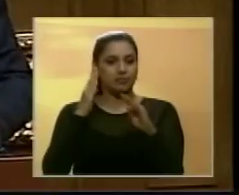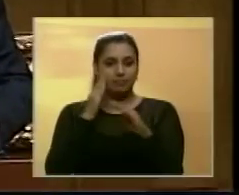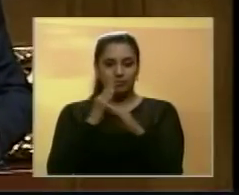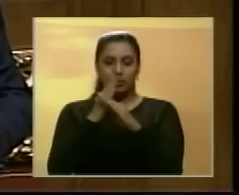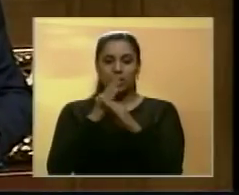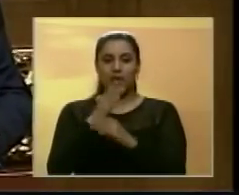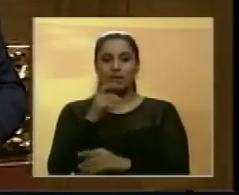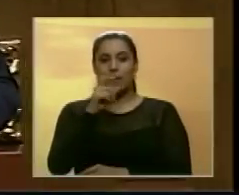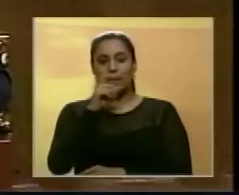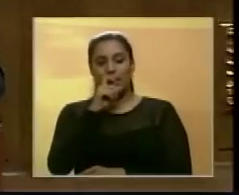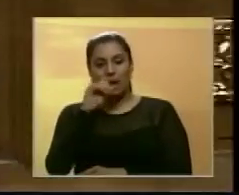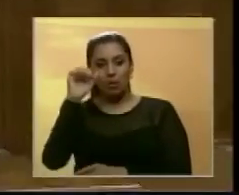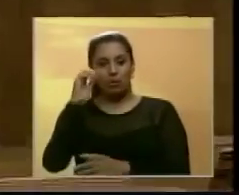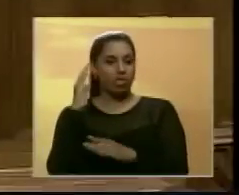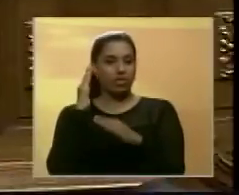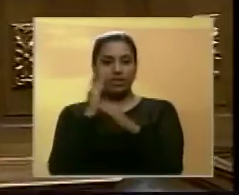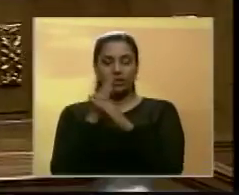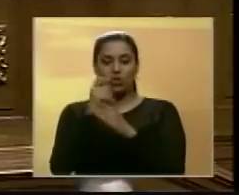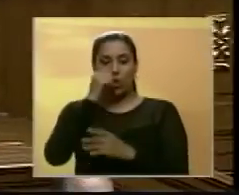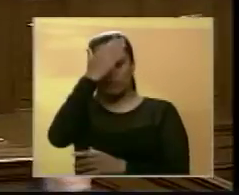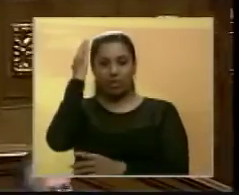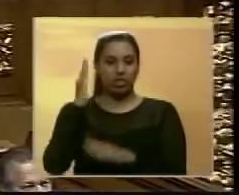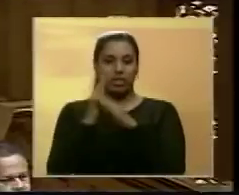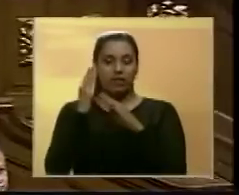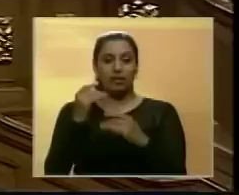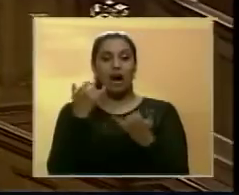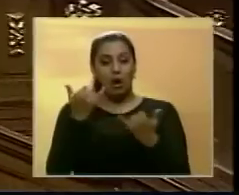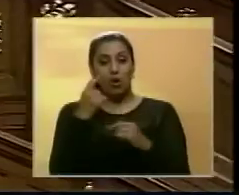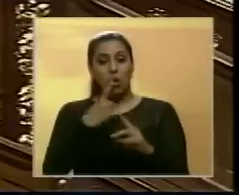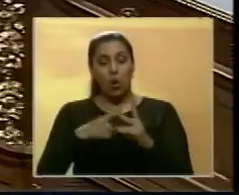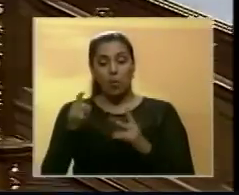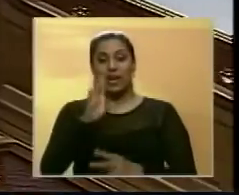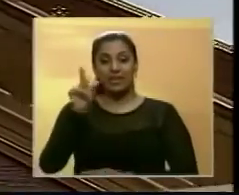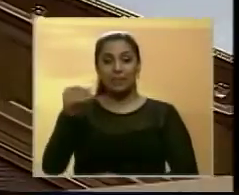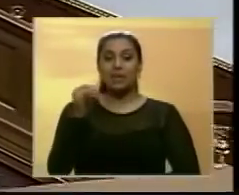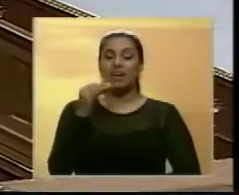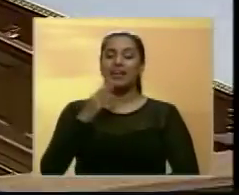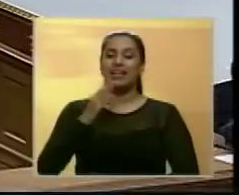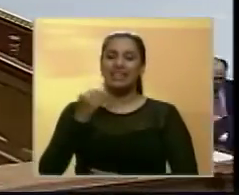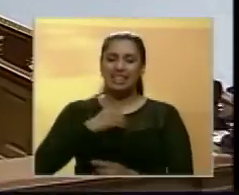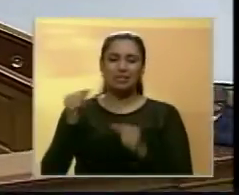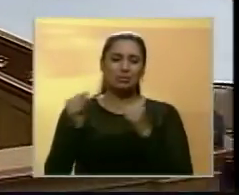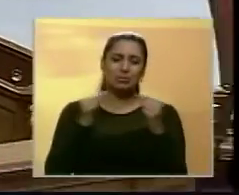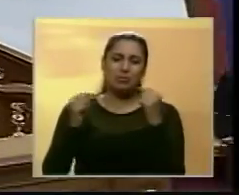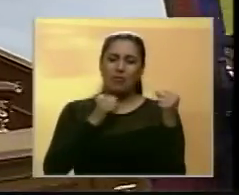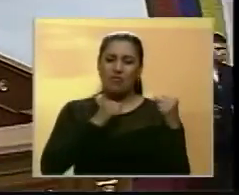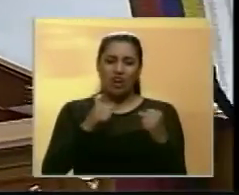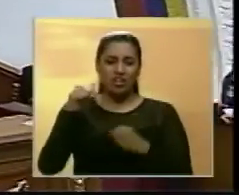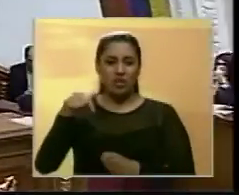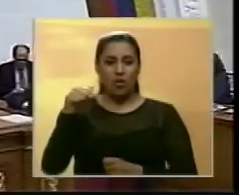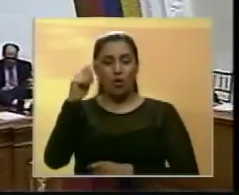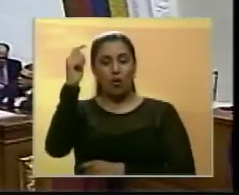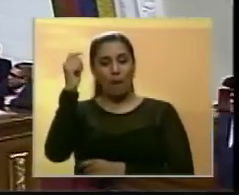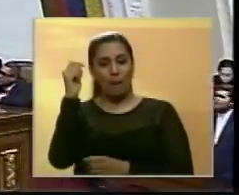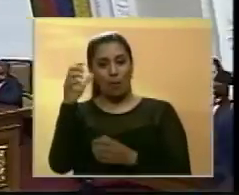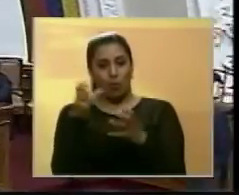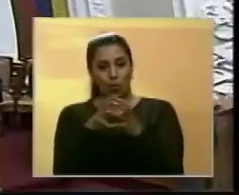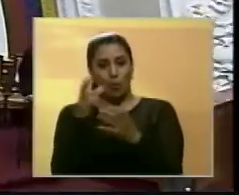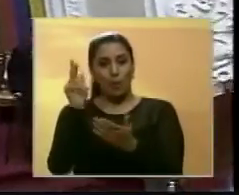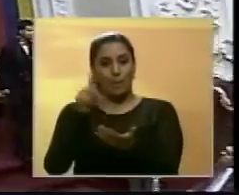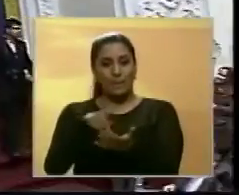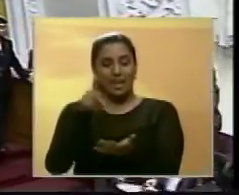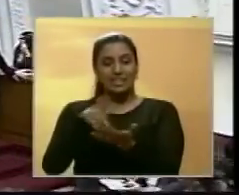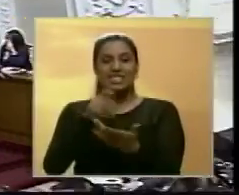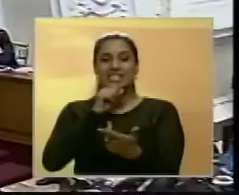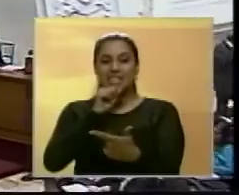intervención del diputado Carlos Berrizbeitia. También ha sido intensa la participación de los diputados de la